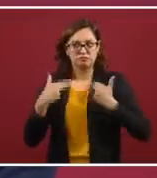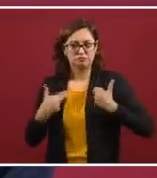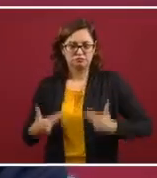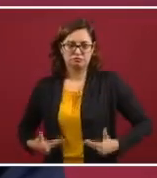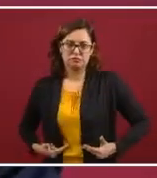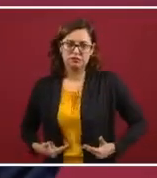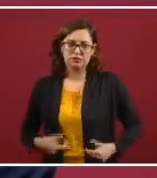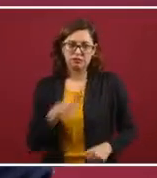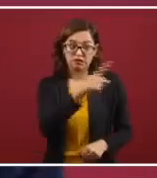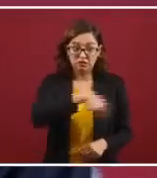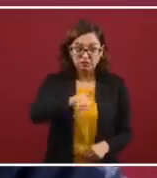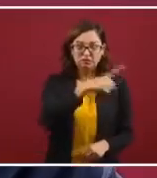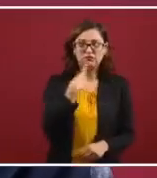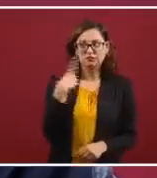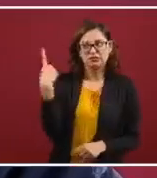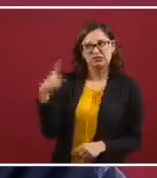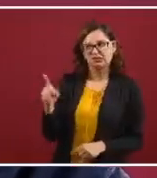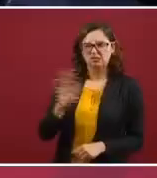O sea,